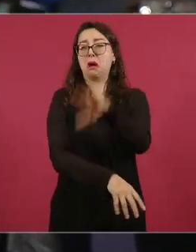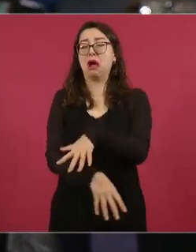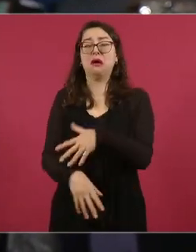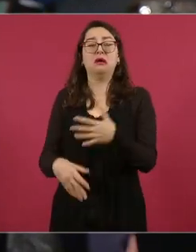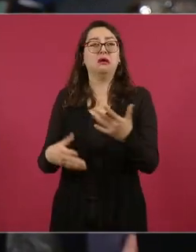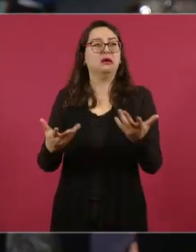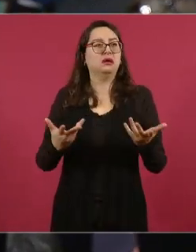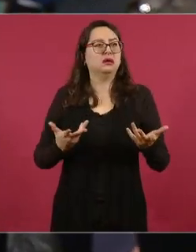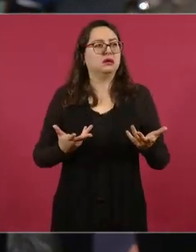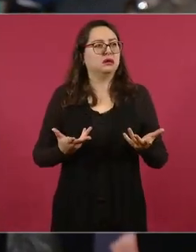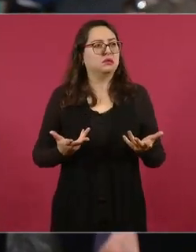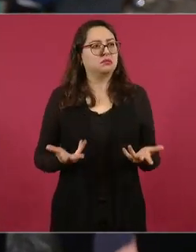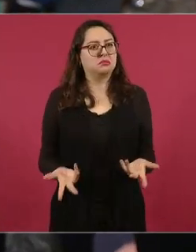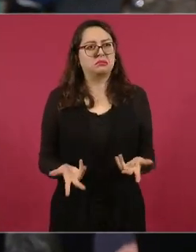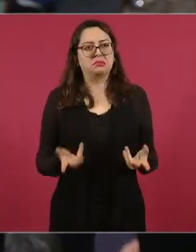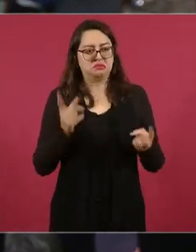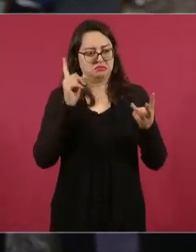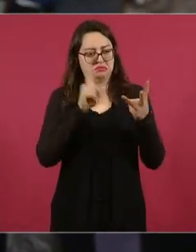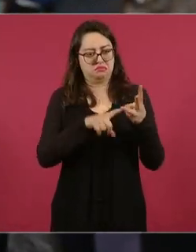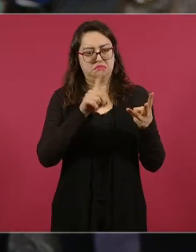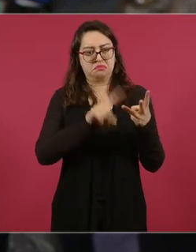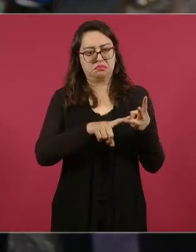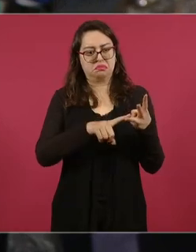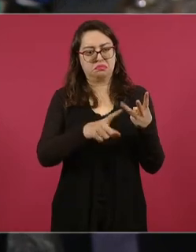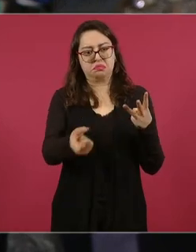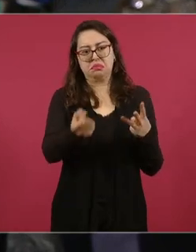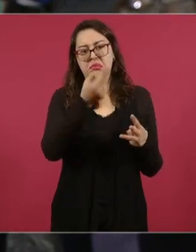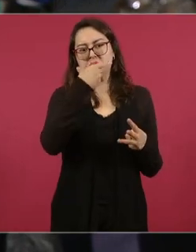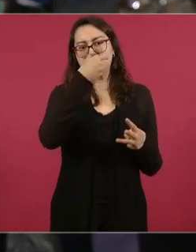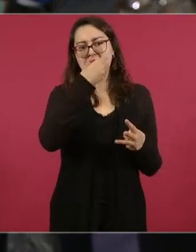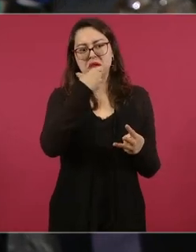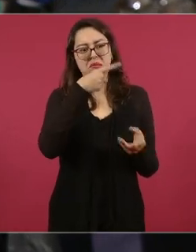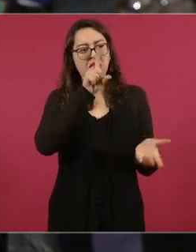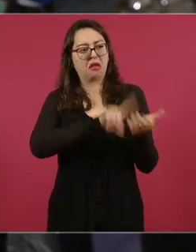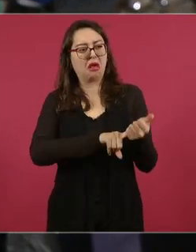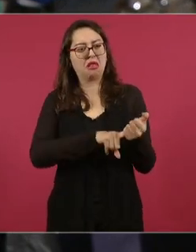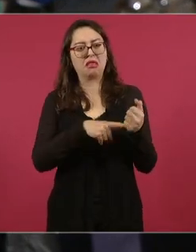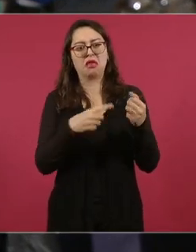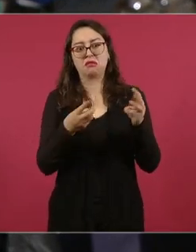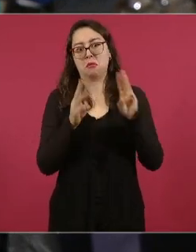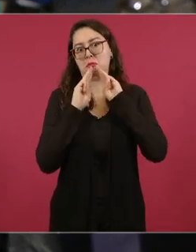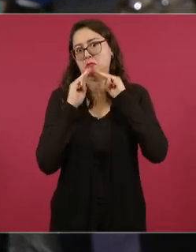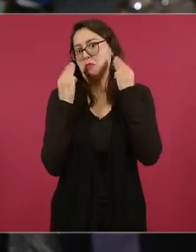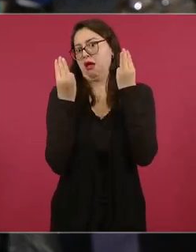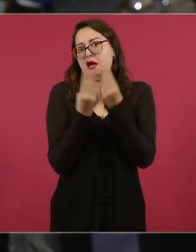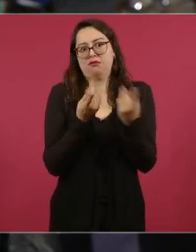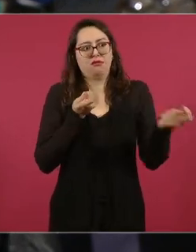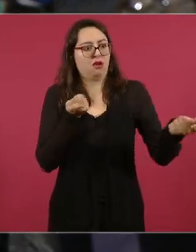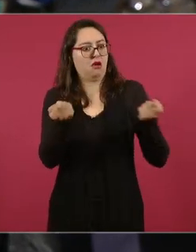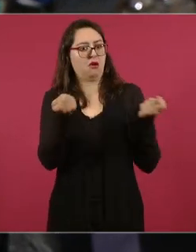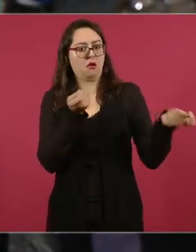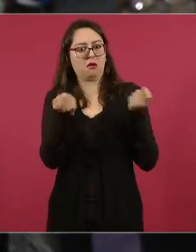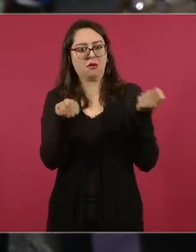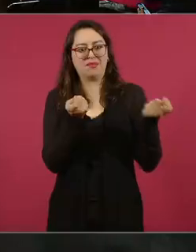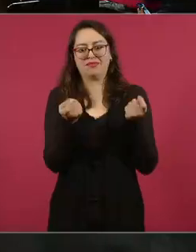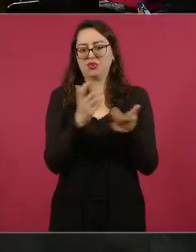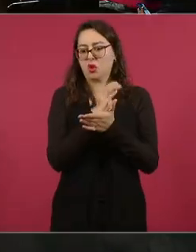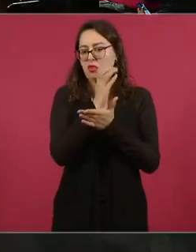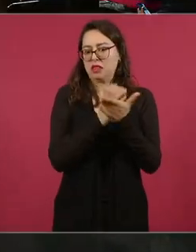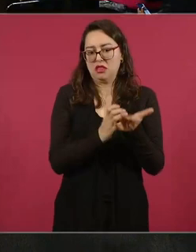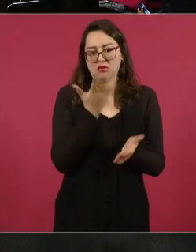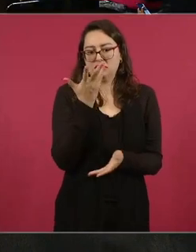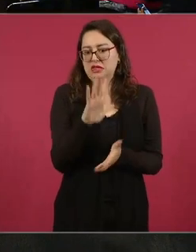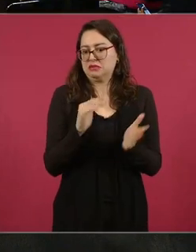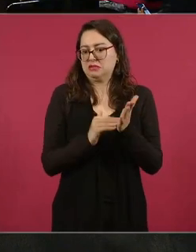medicamentos prácticamente viciado. Estábamos hablando de contratos de más de 10 mil millones de pesos